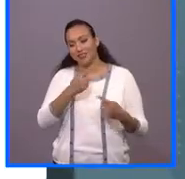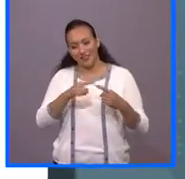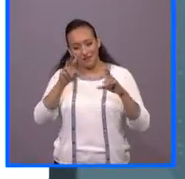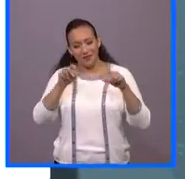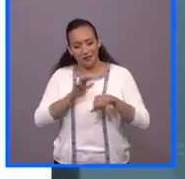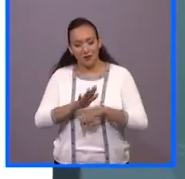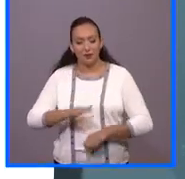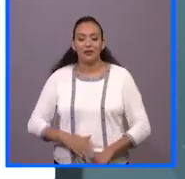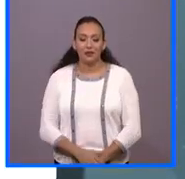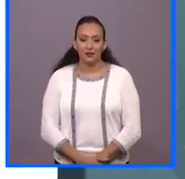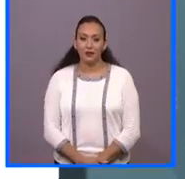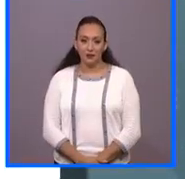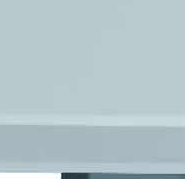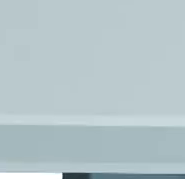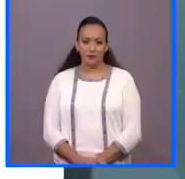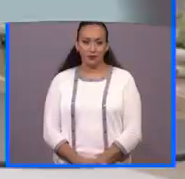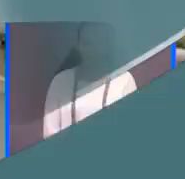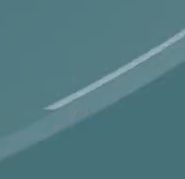entre otros temas.